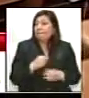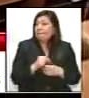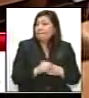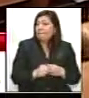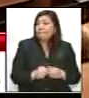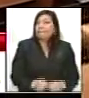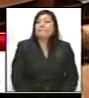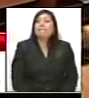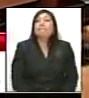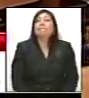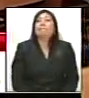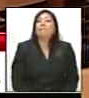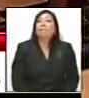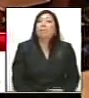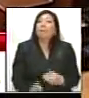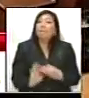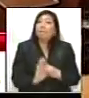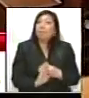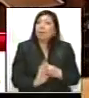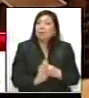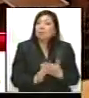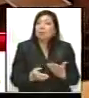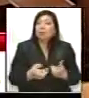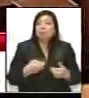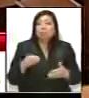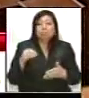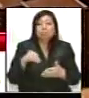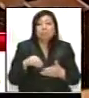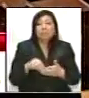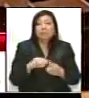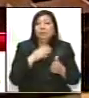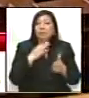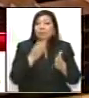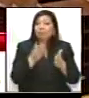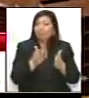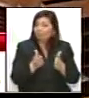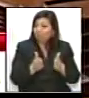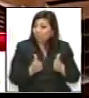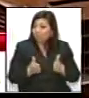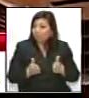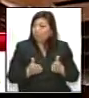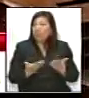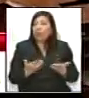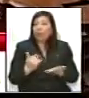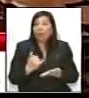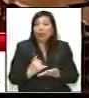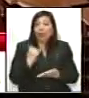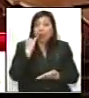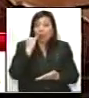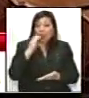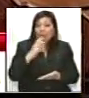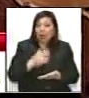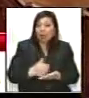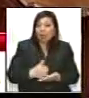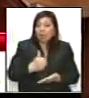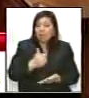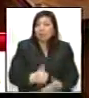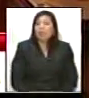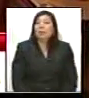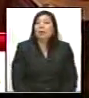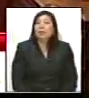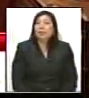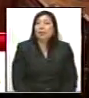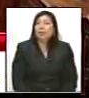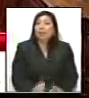registro de investigación protección promoción y puesta en valor del cementerio paleontológico ubicado en los distritos de ocucaje y santiago dedica en la